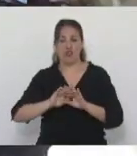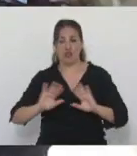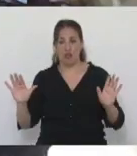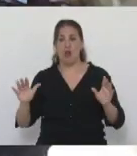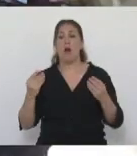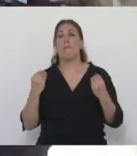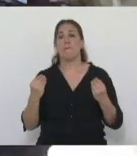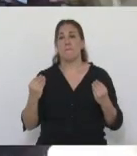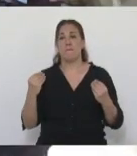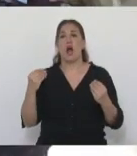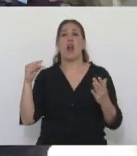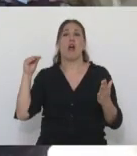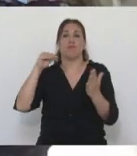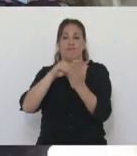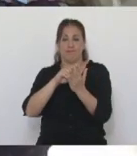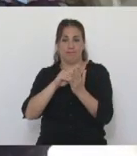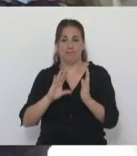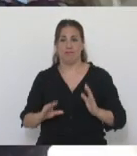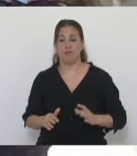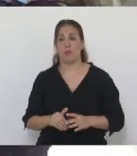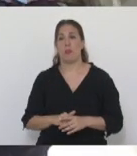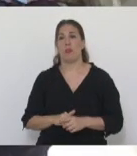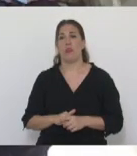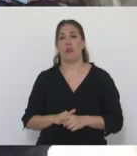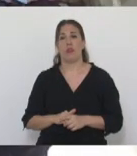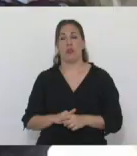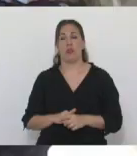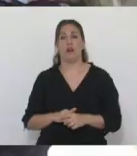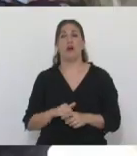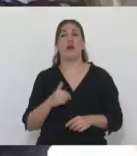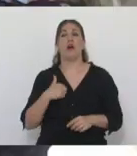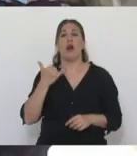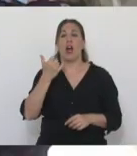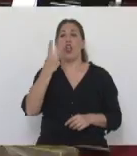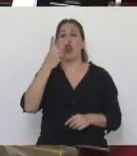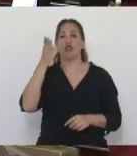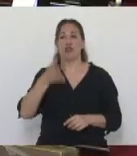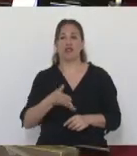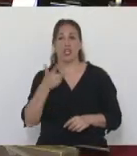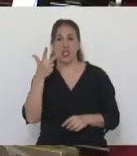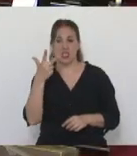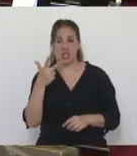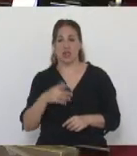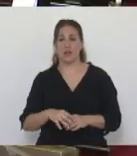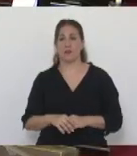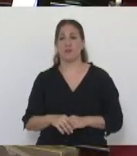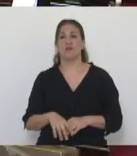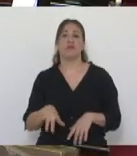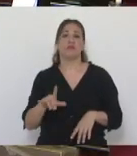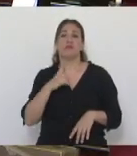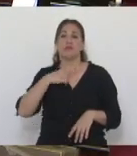ponga a consideración del cuerpo, Presidenta. Necesitamos dos tercios. Muy bien, se pone a consideración del cuerpo.